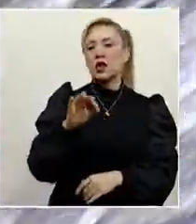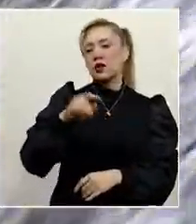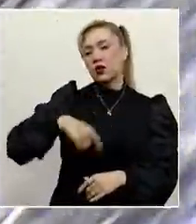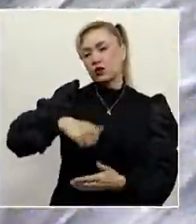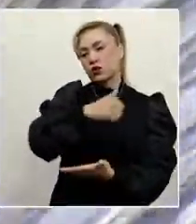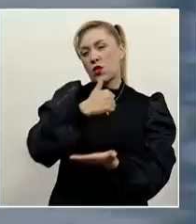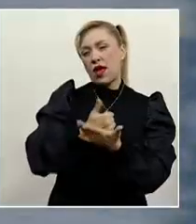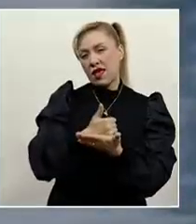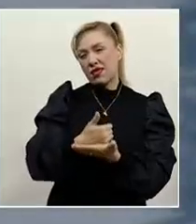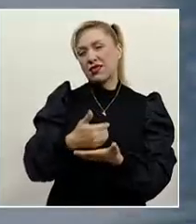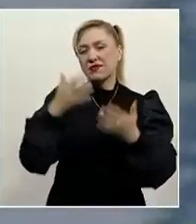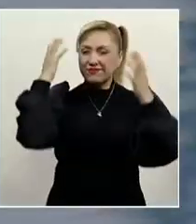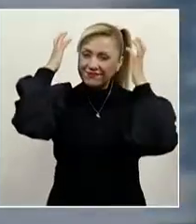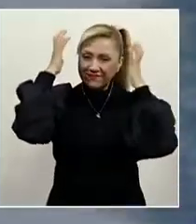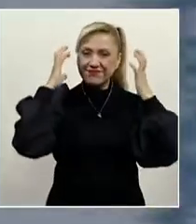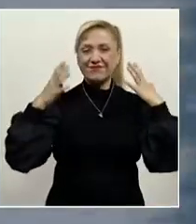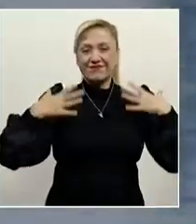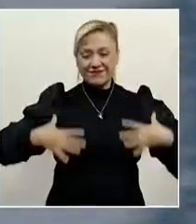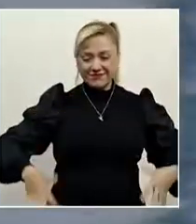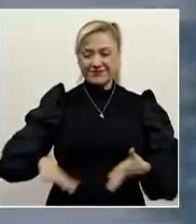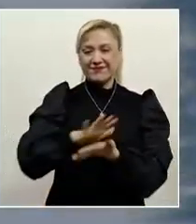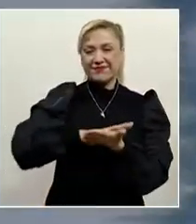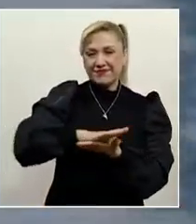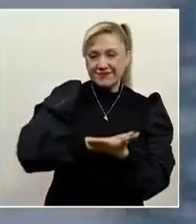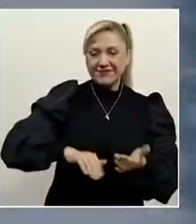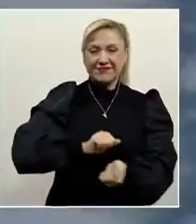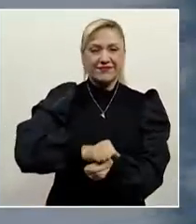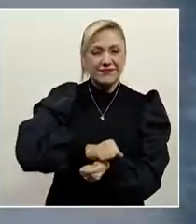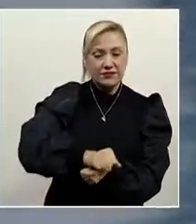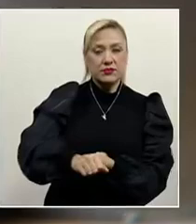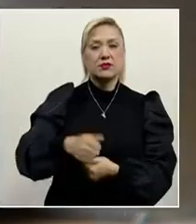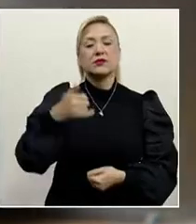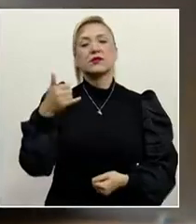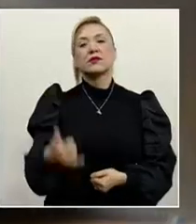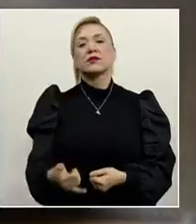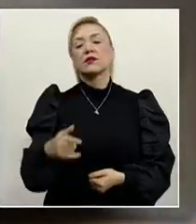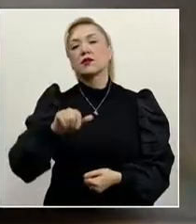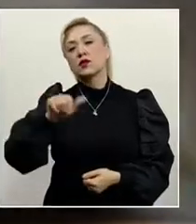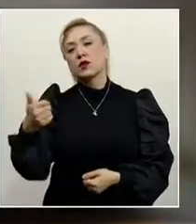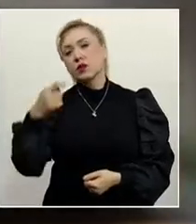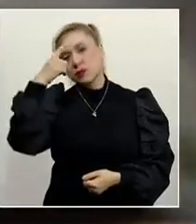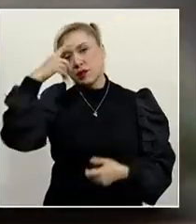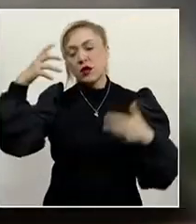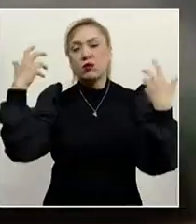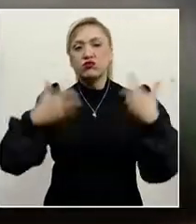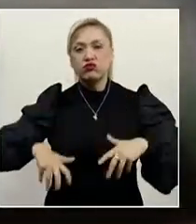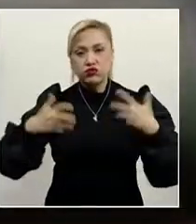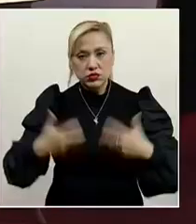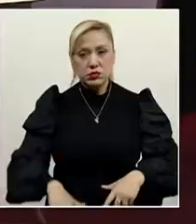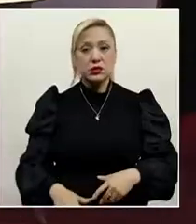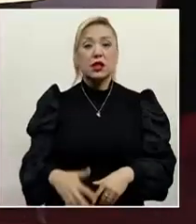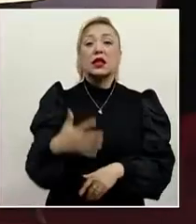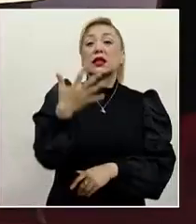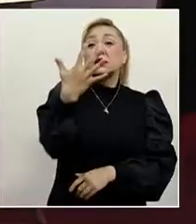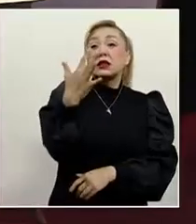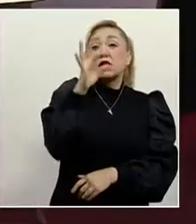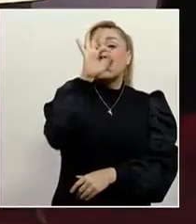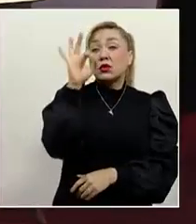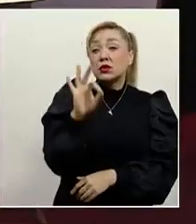urbano 5% para la industria y otros 5% para las termoeléctricas